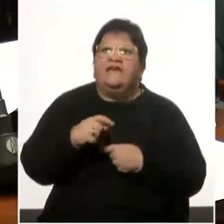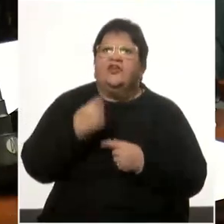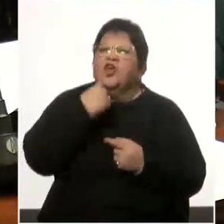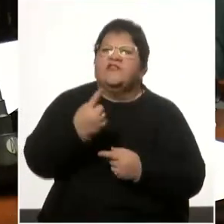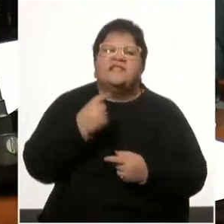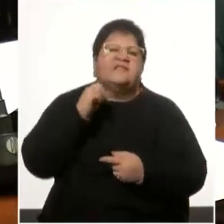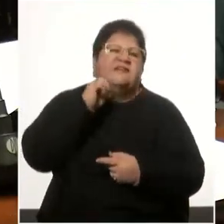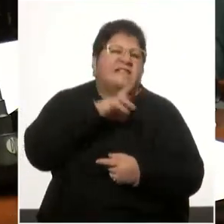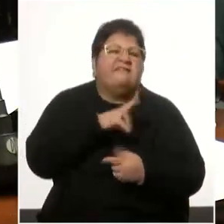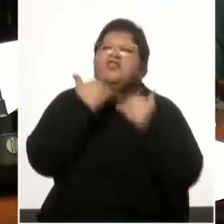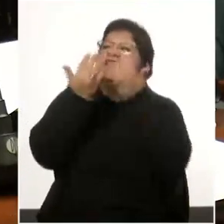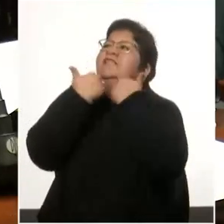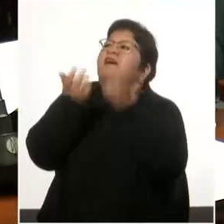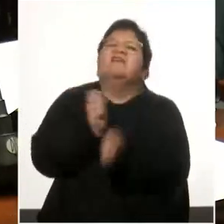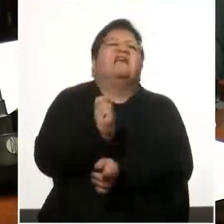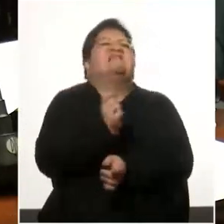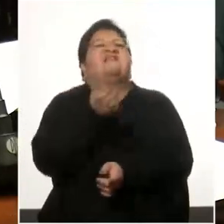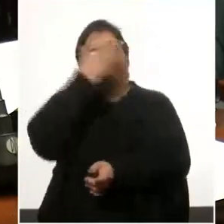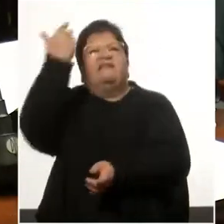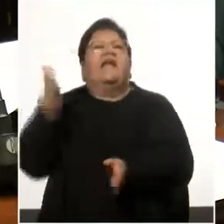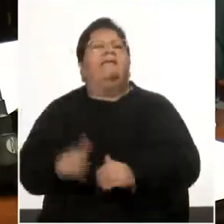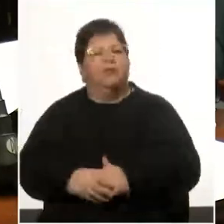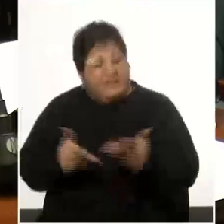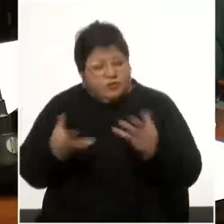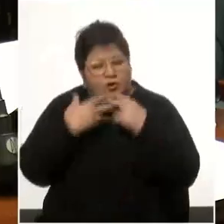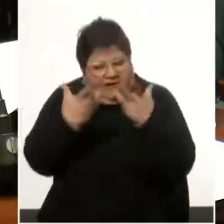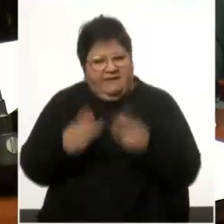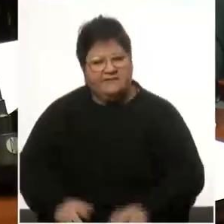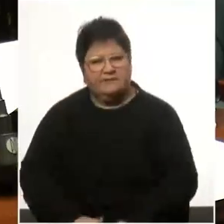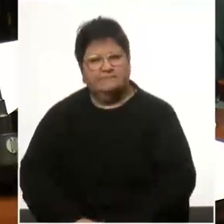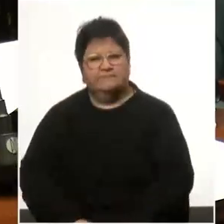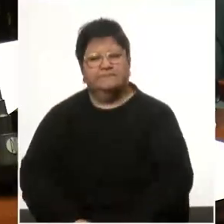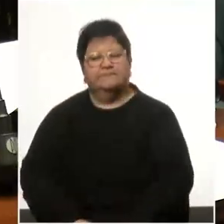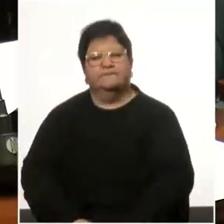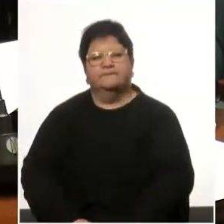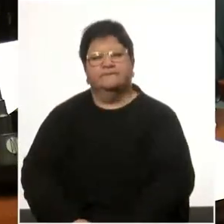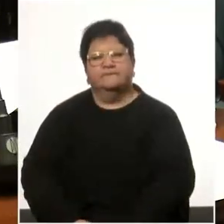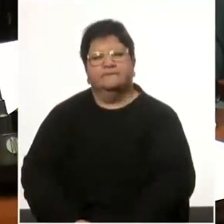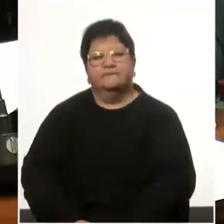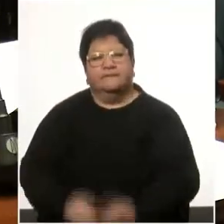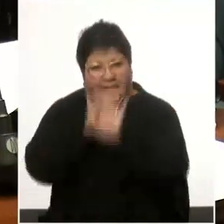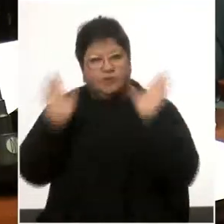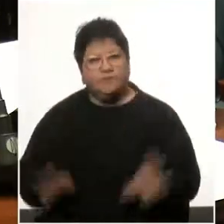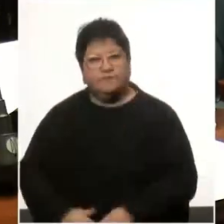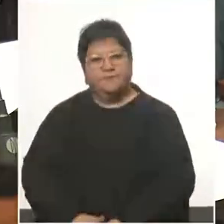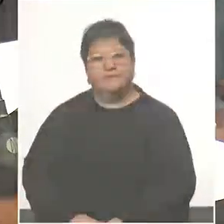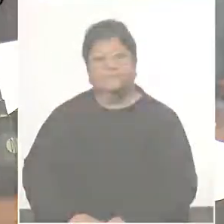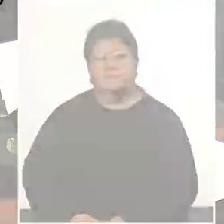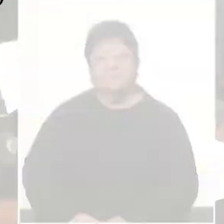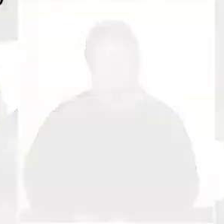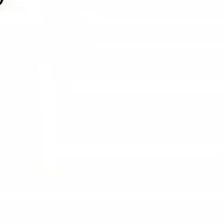se sabe quién es el Frente Amplio. Bien. Esa es la alusión. ¿Ah? ¿Está claro? Vamos a salir.